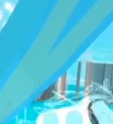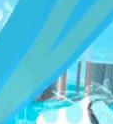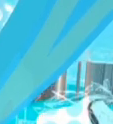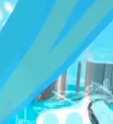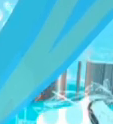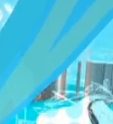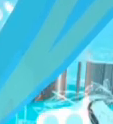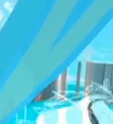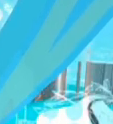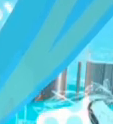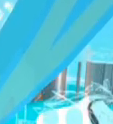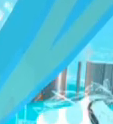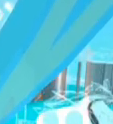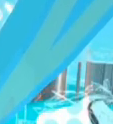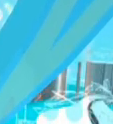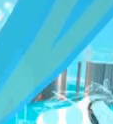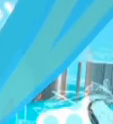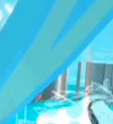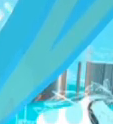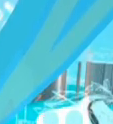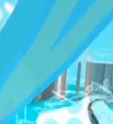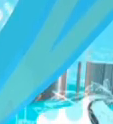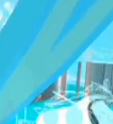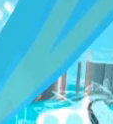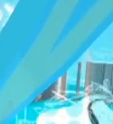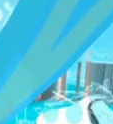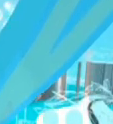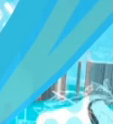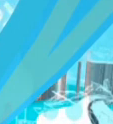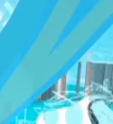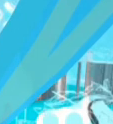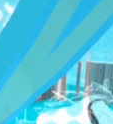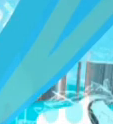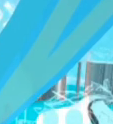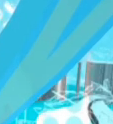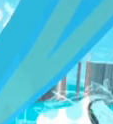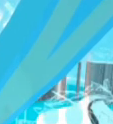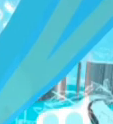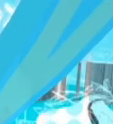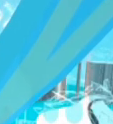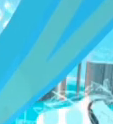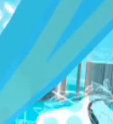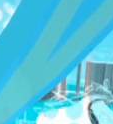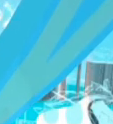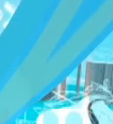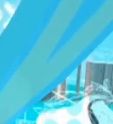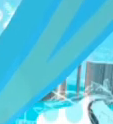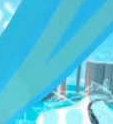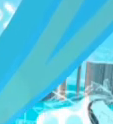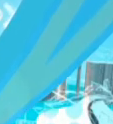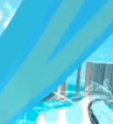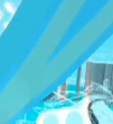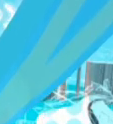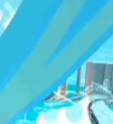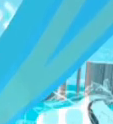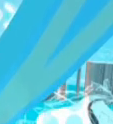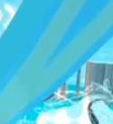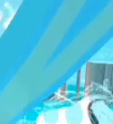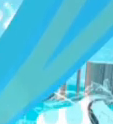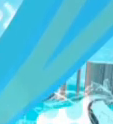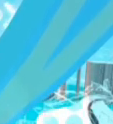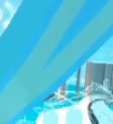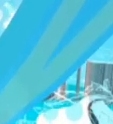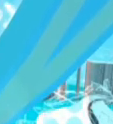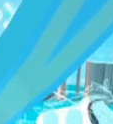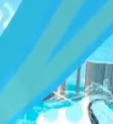Judicial, donde ha integrado una serie de comisiones y una serie de reformas a lo interno que ya